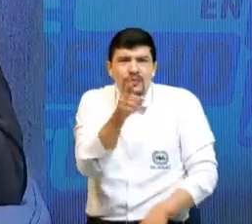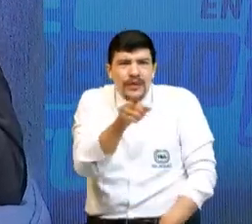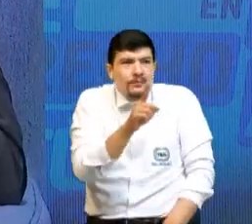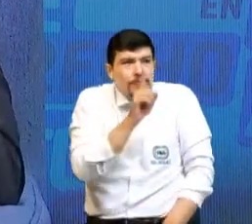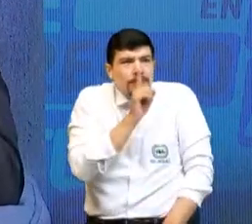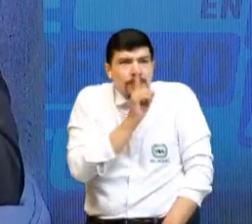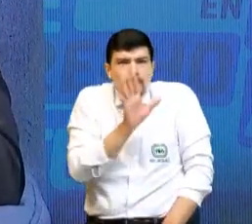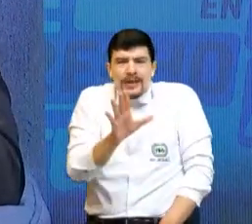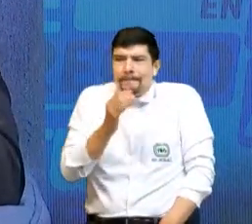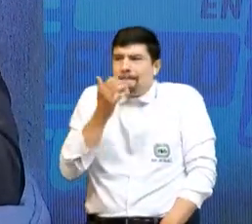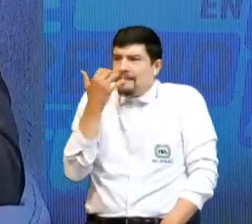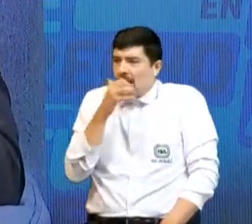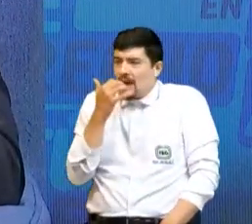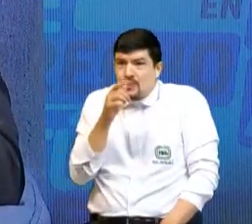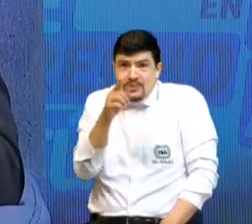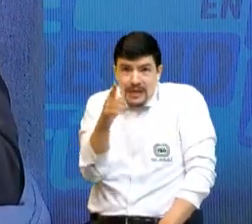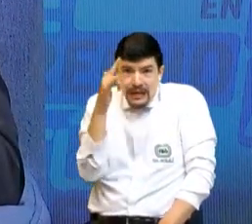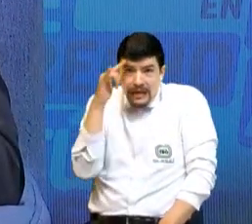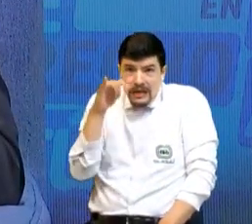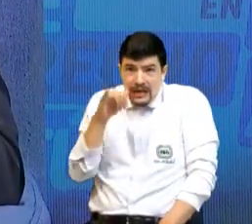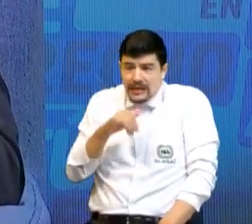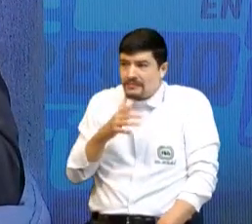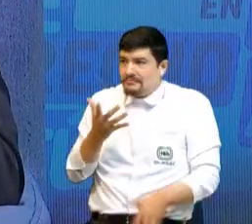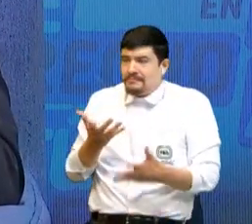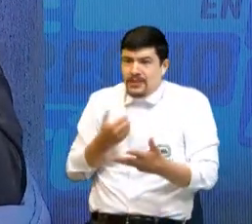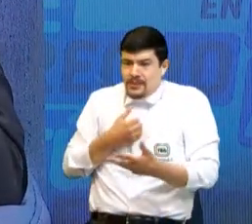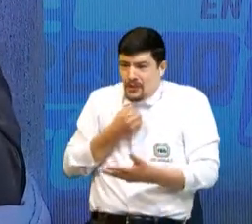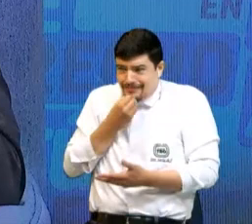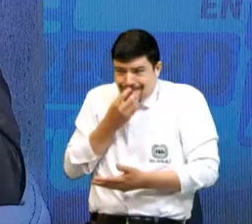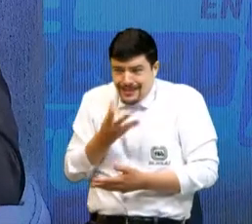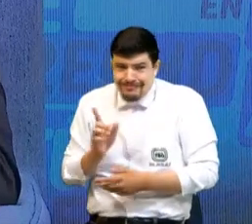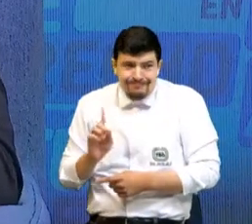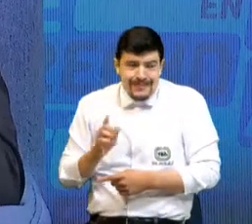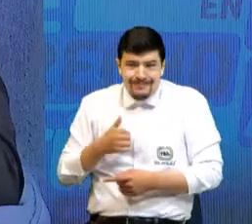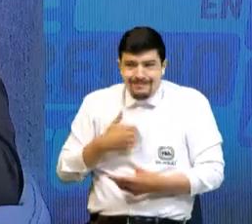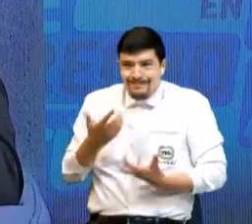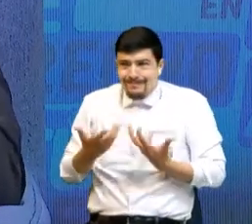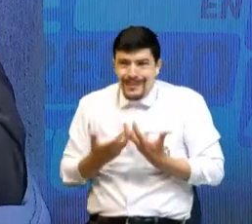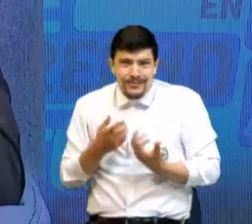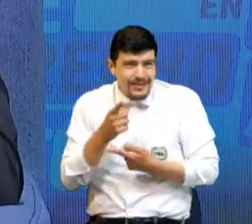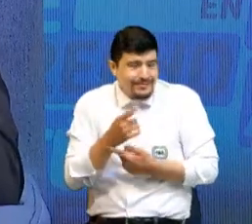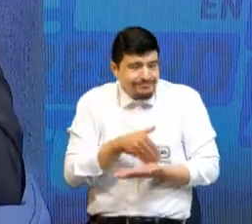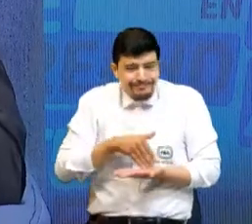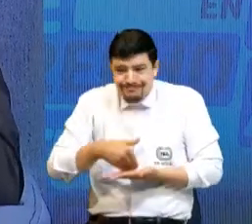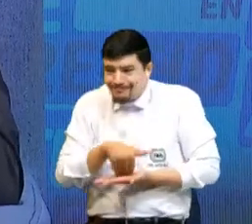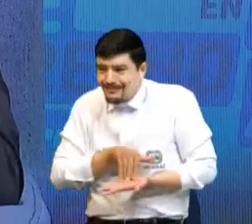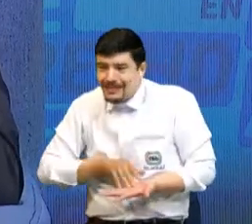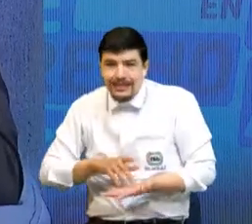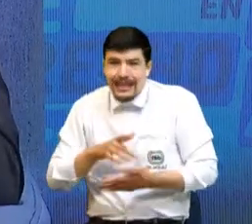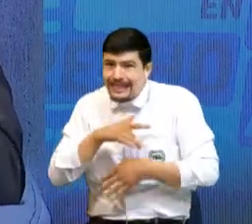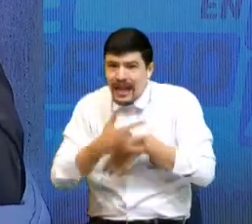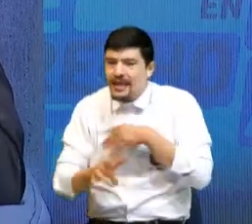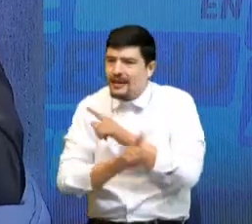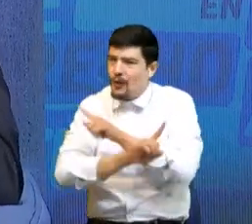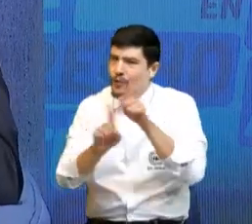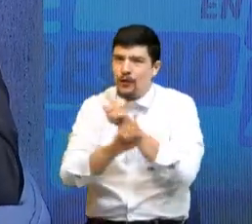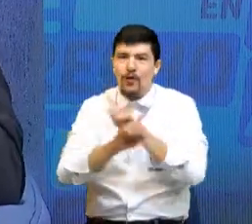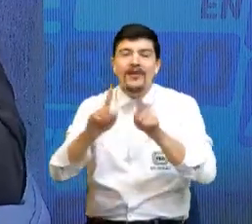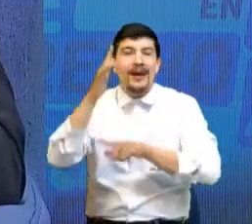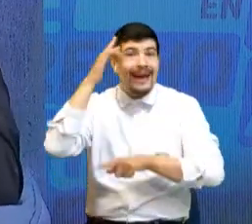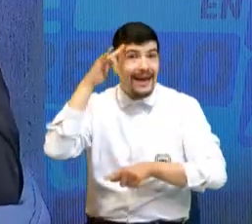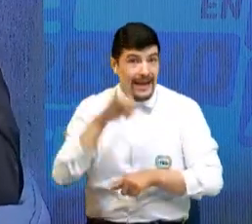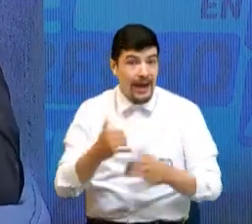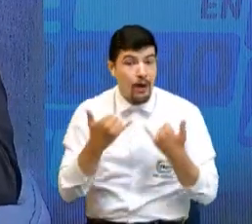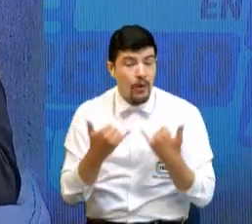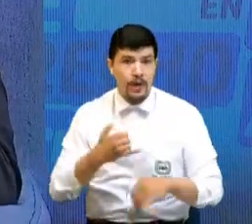tiene miedo, si cree que definitivamente no tiene las fuerzas y ya es demasiado tarde, pues bueno, créame que hay una oportunidad